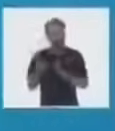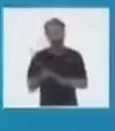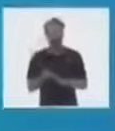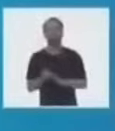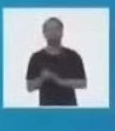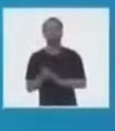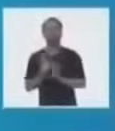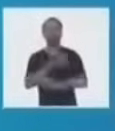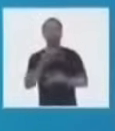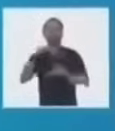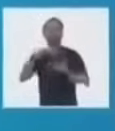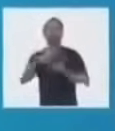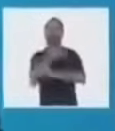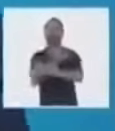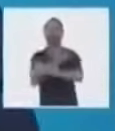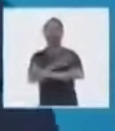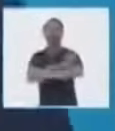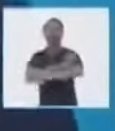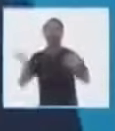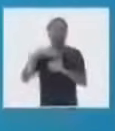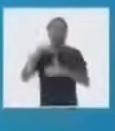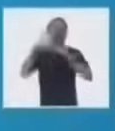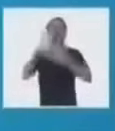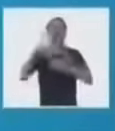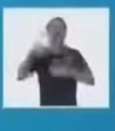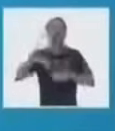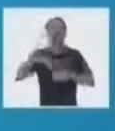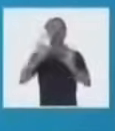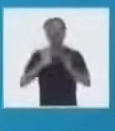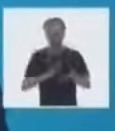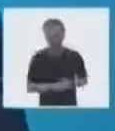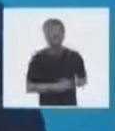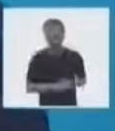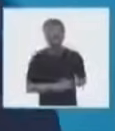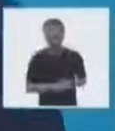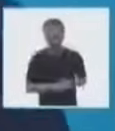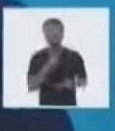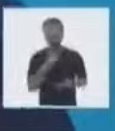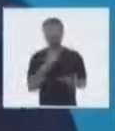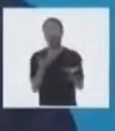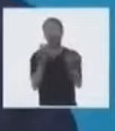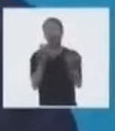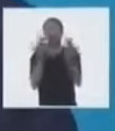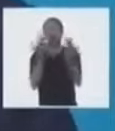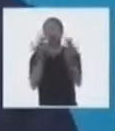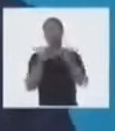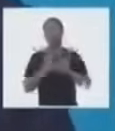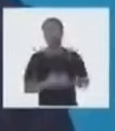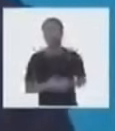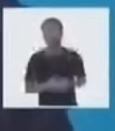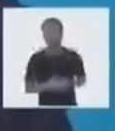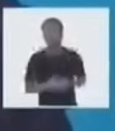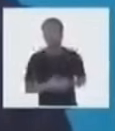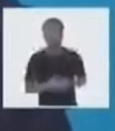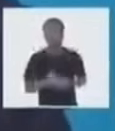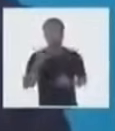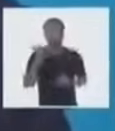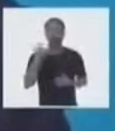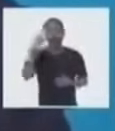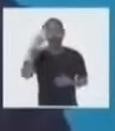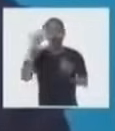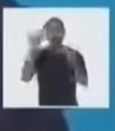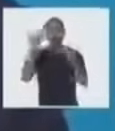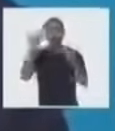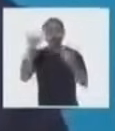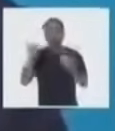existe más Junto por el Cambio? Era la cara de... José León, ayudá, me estás diciendo que no existe más Junto por el Cambio. Se está rompiendo Junto por el Cambio. Yo creo que estoy diciendo algo